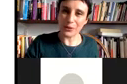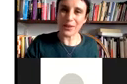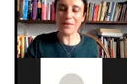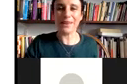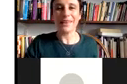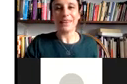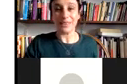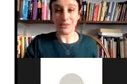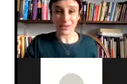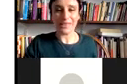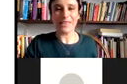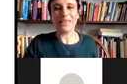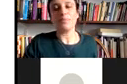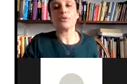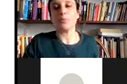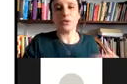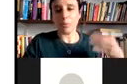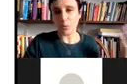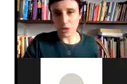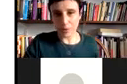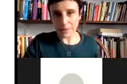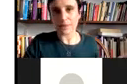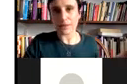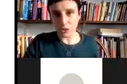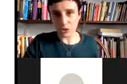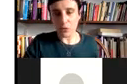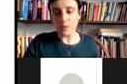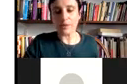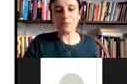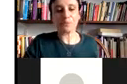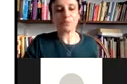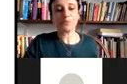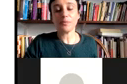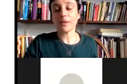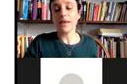el mundo sabe que esto es así, y por supuesto muchas veces no se cumple.